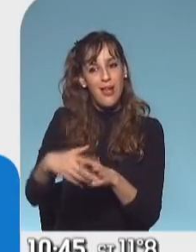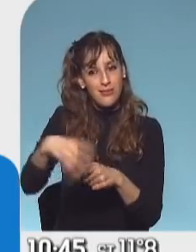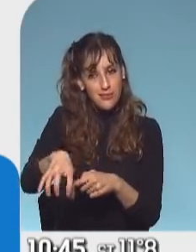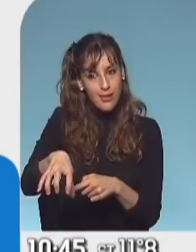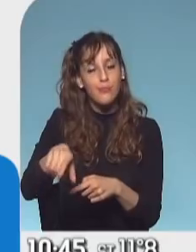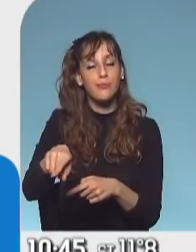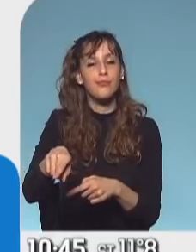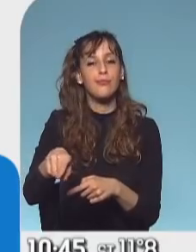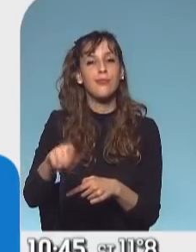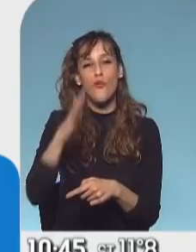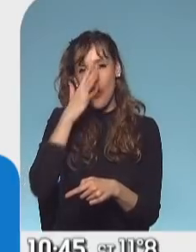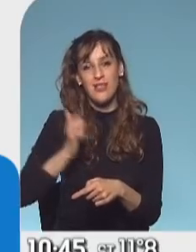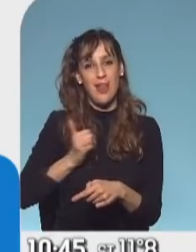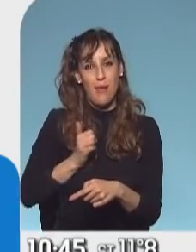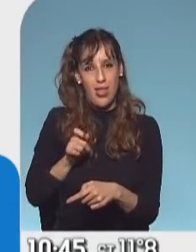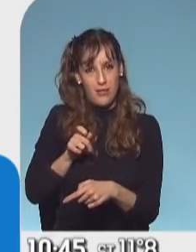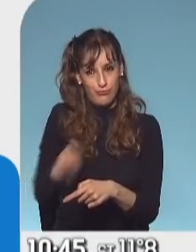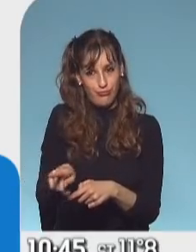que tienen las Fuerzas Armadas.